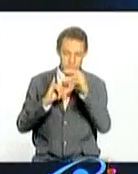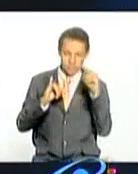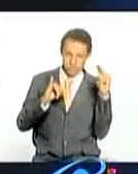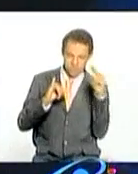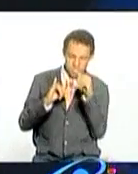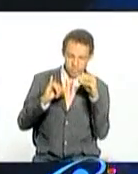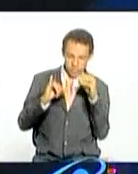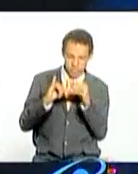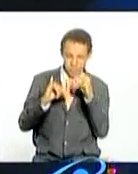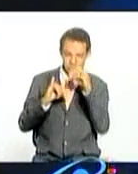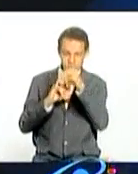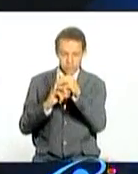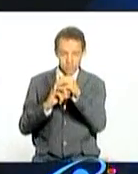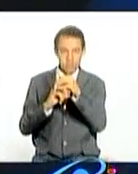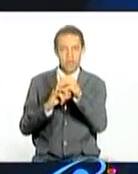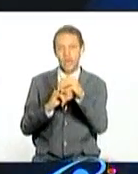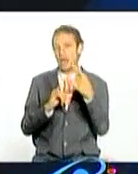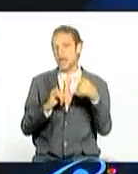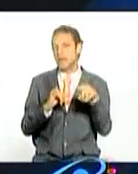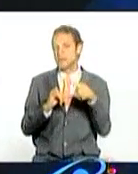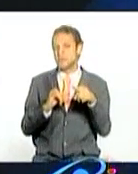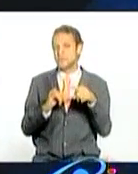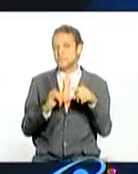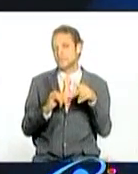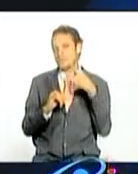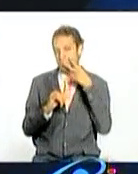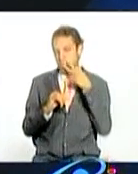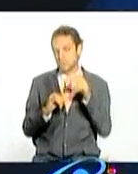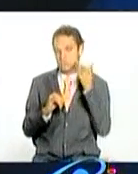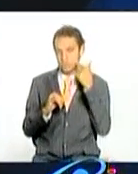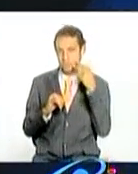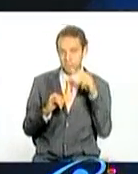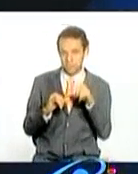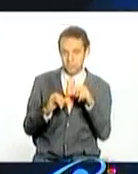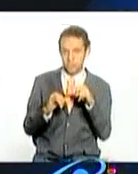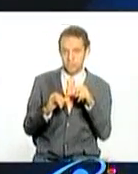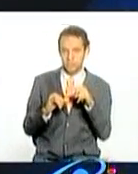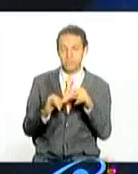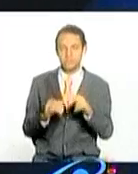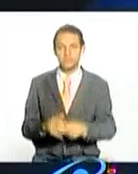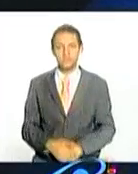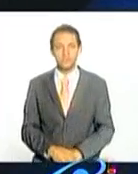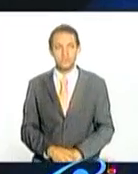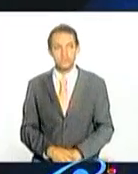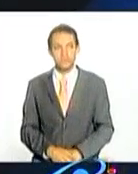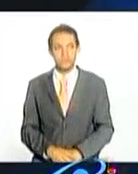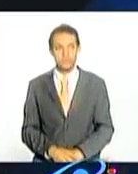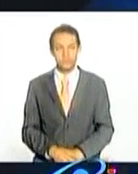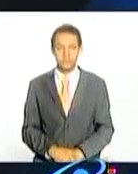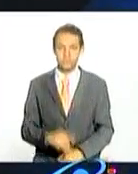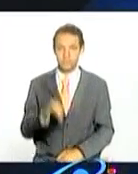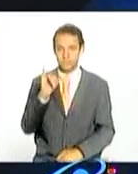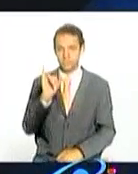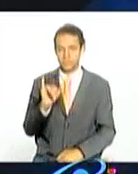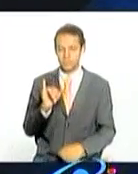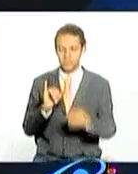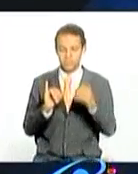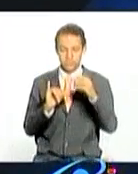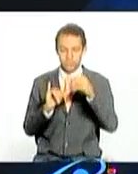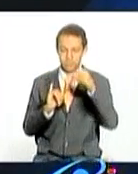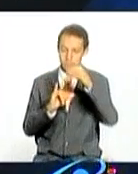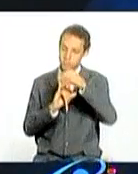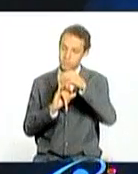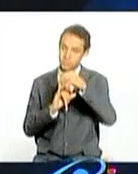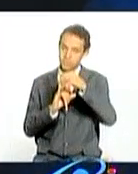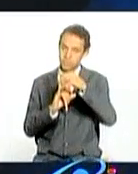Cuando vemos ovarios, en este caso, no sé si aquí pueden apreciar los ovarios que están al